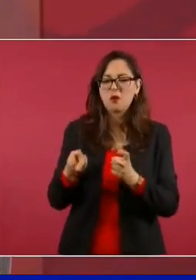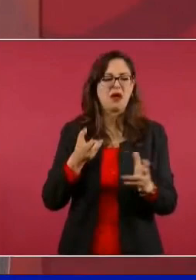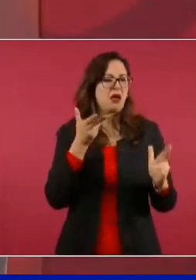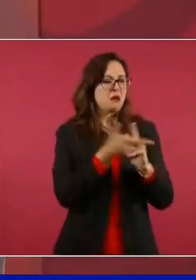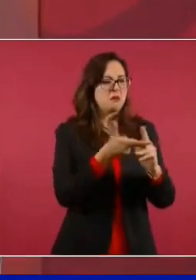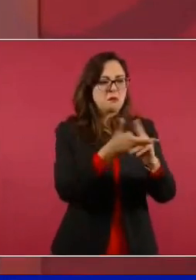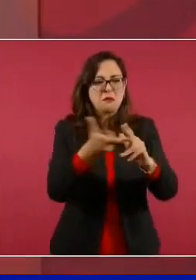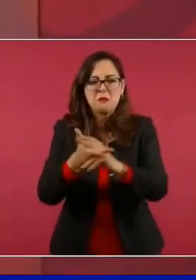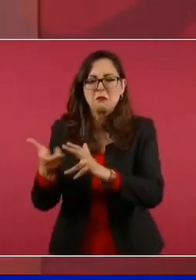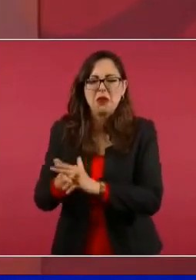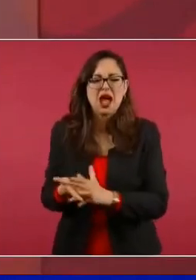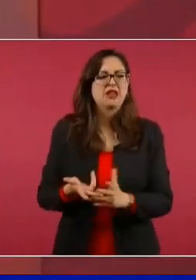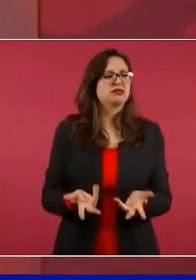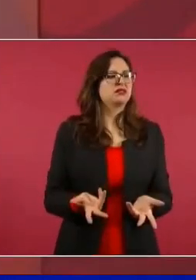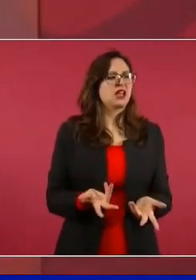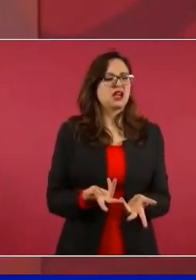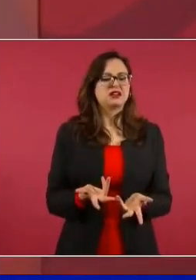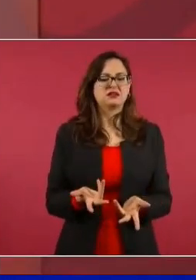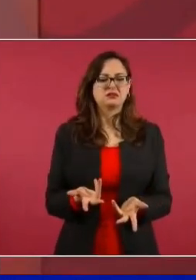masacrando,